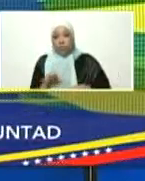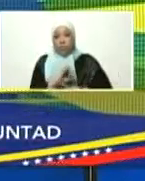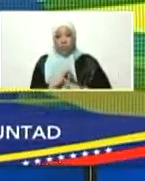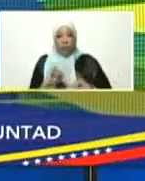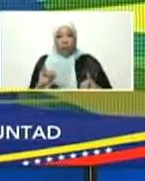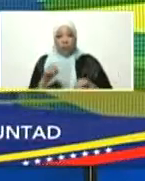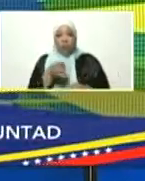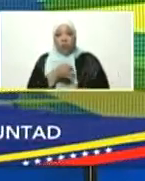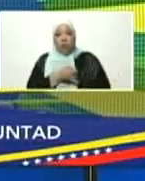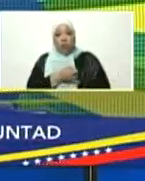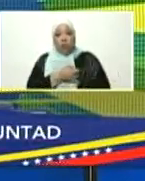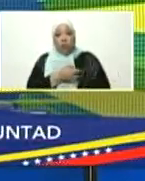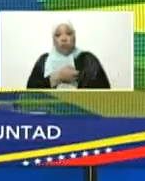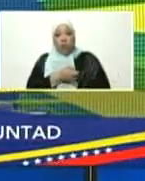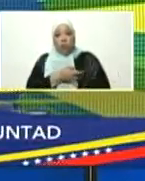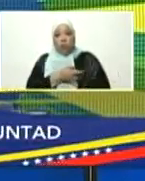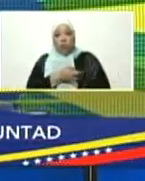dolor,